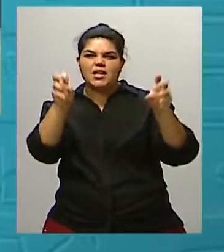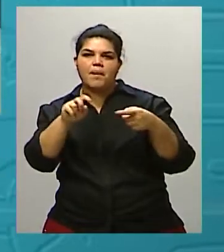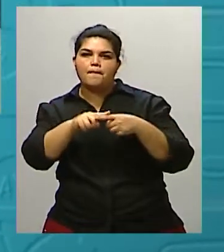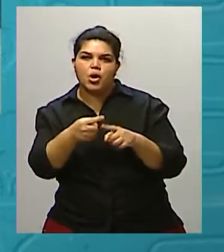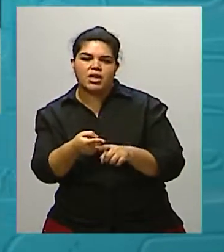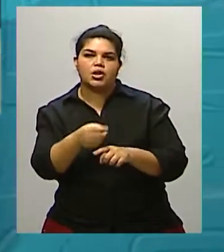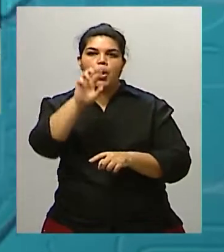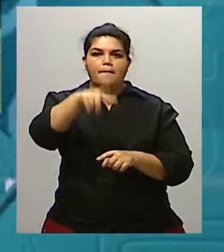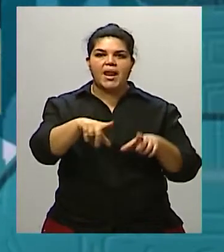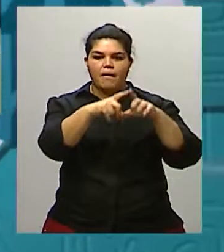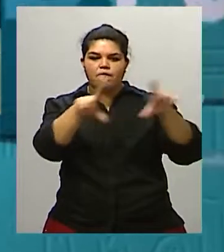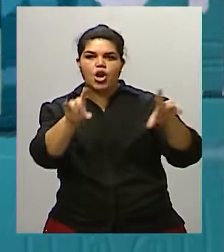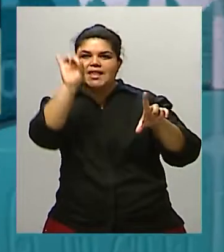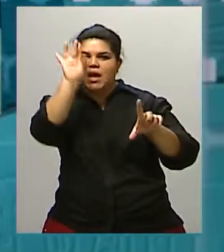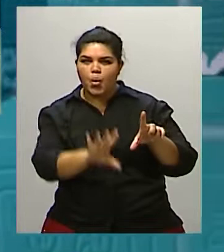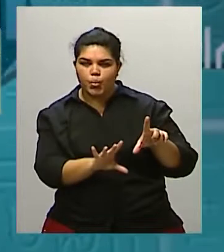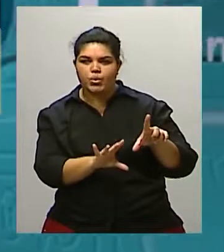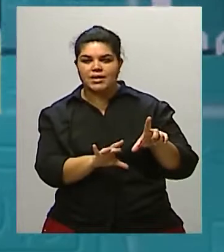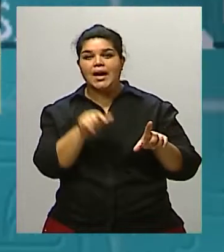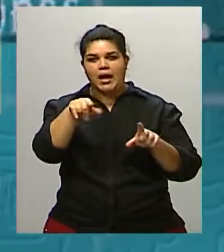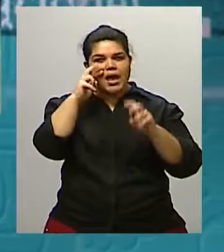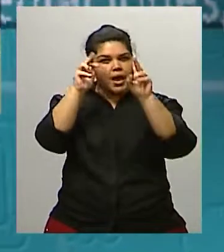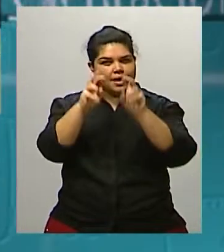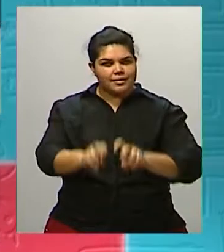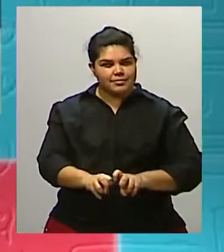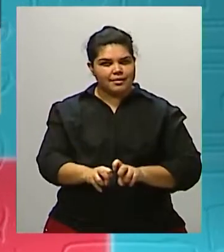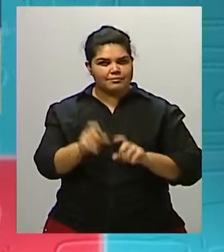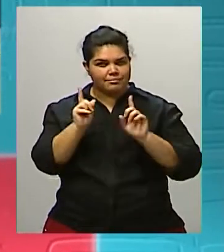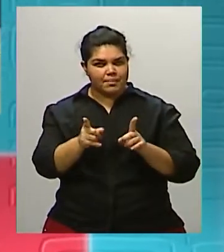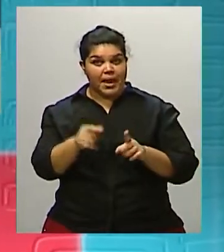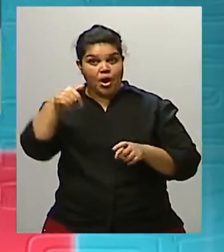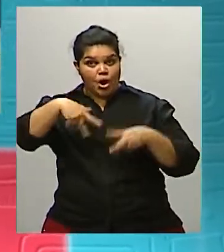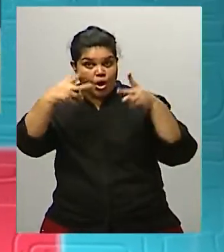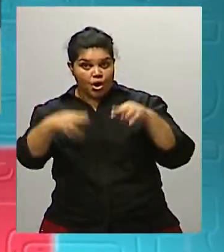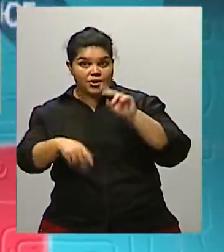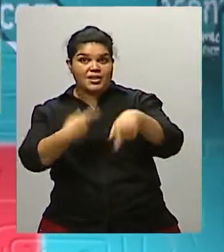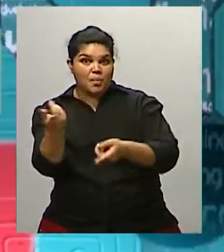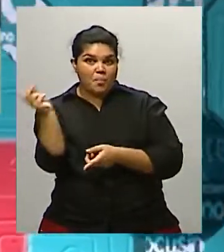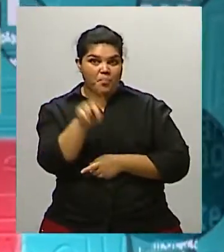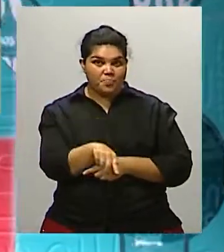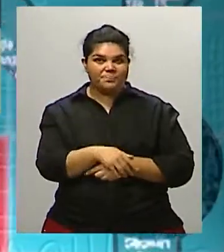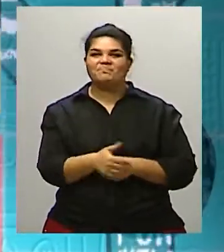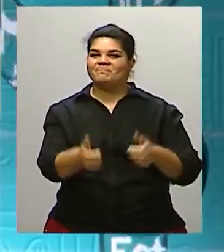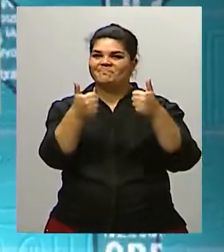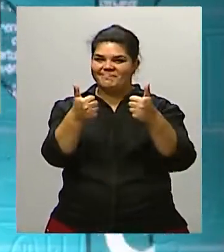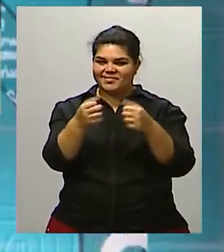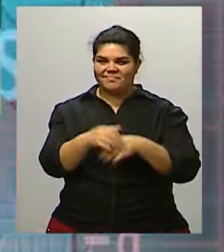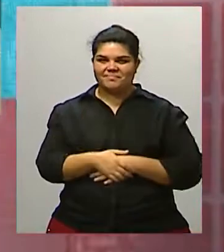proyecto de boleta única. Me parece que está bueno que también lo analicemos un poquito. Así es que vamos a la pausa y enseguida regresamos. Perfecto, cómo